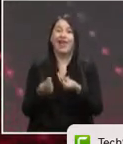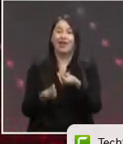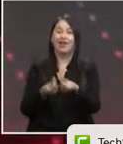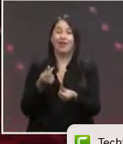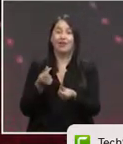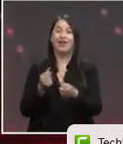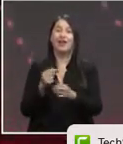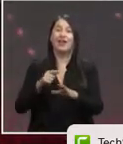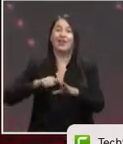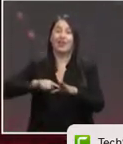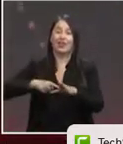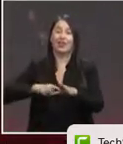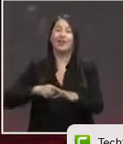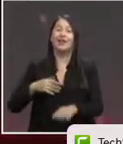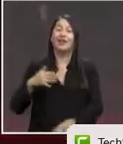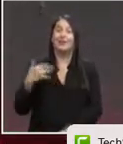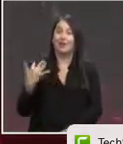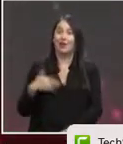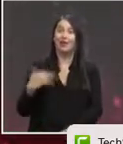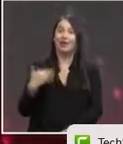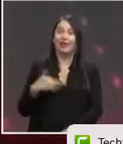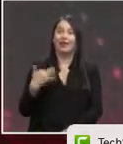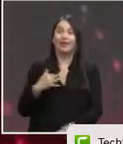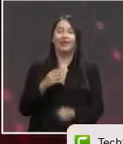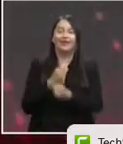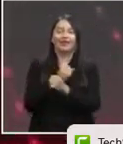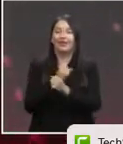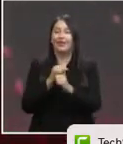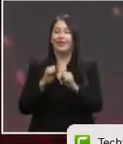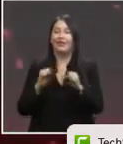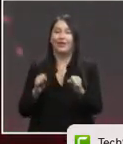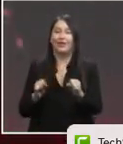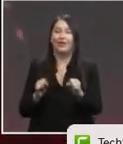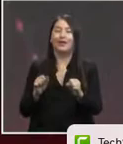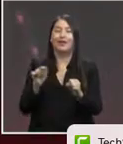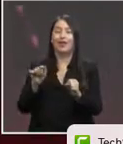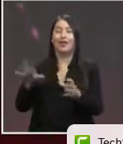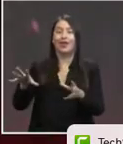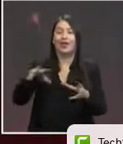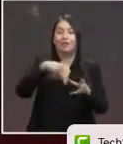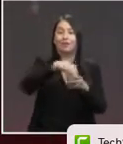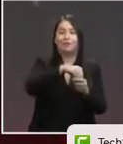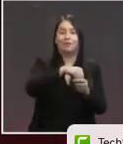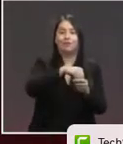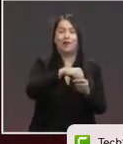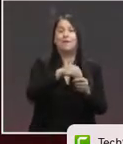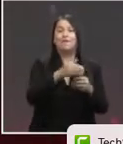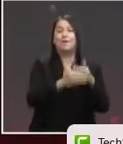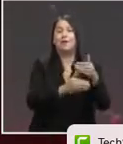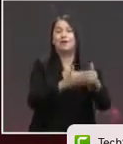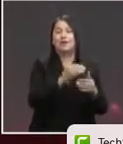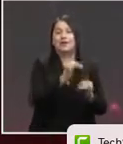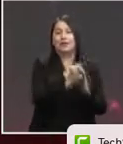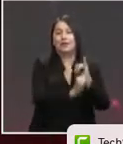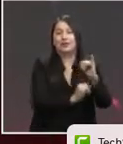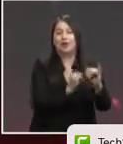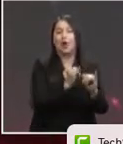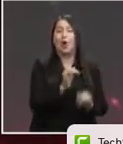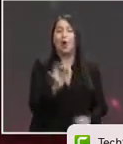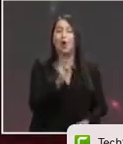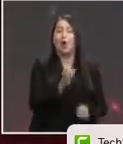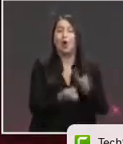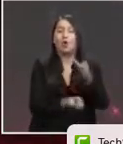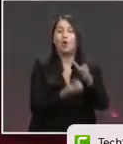y tecnológicas importantes que imposibilitan que sean parte del proceso de digitalización o modernización